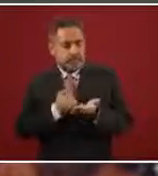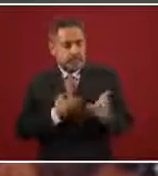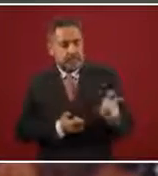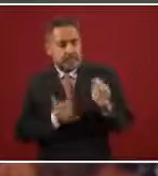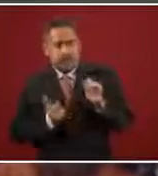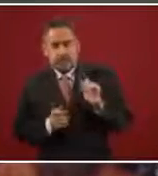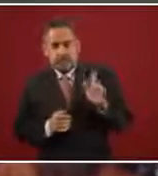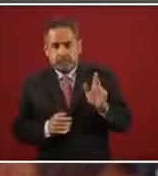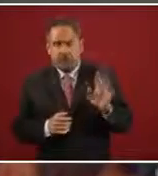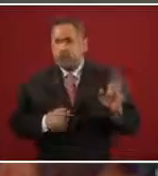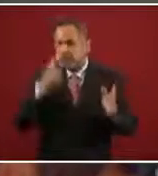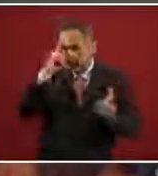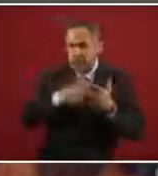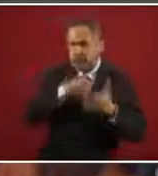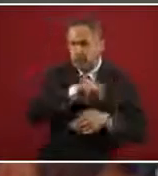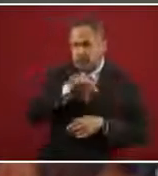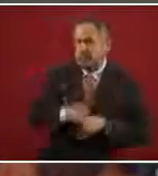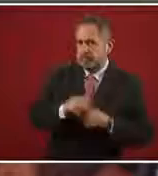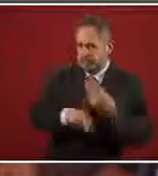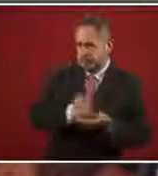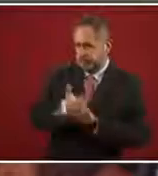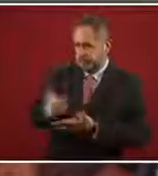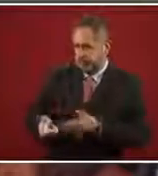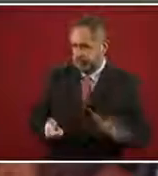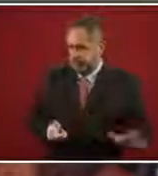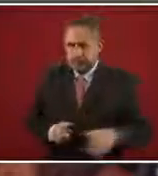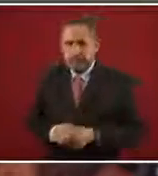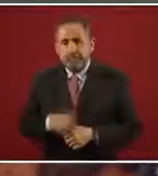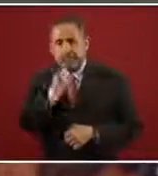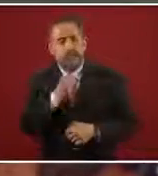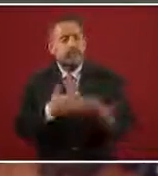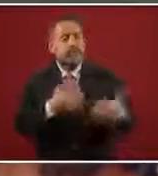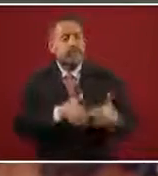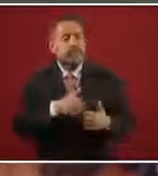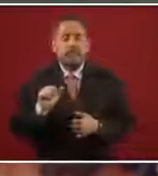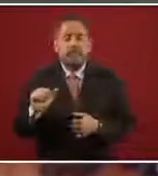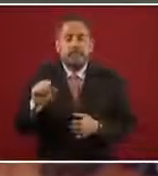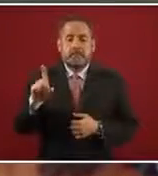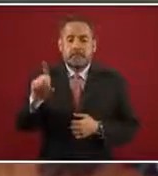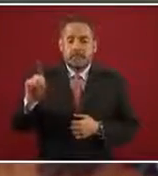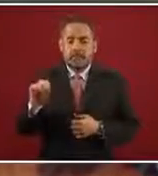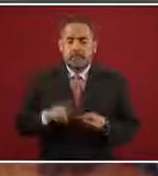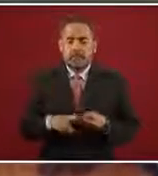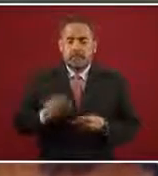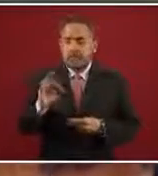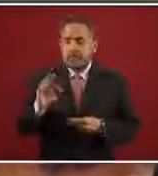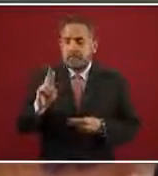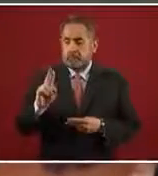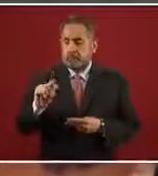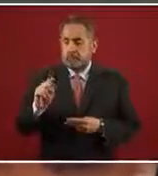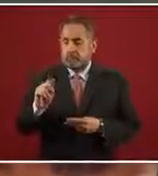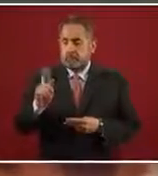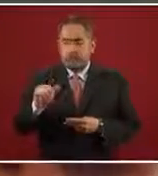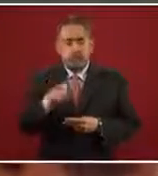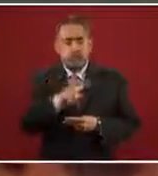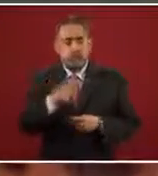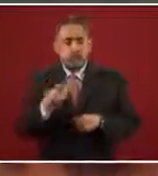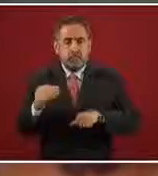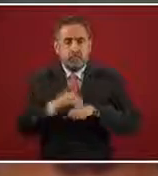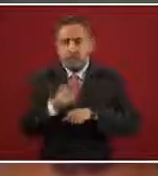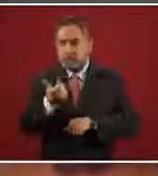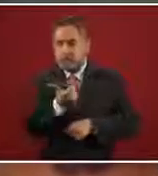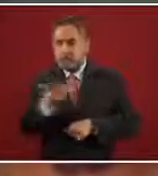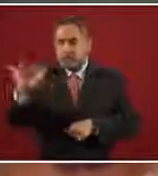que ahora sí van a pagar impuestos. Y también está la empresa ADO y Futura, que aumentaron